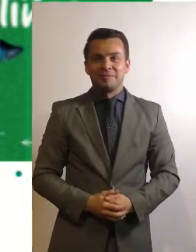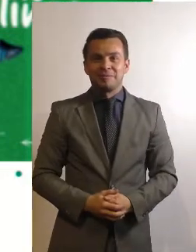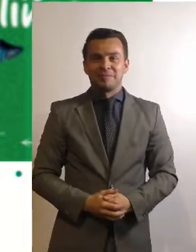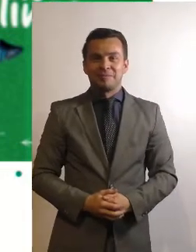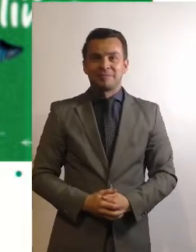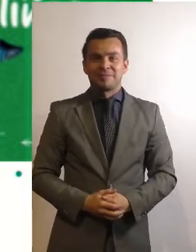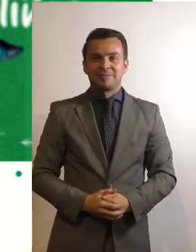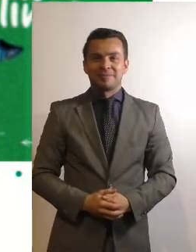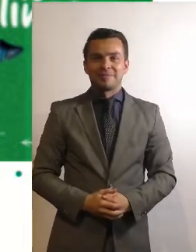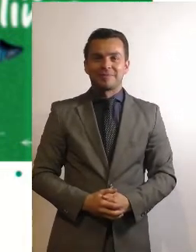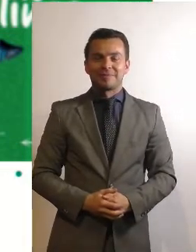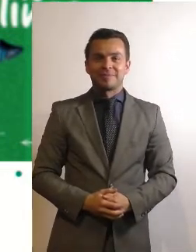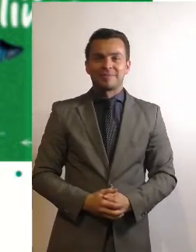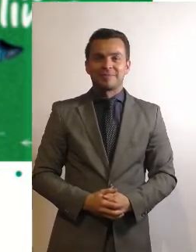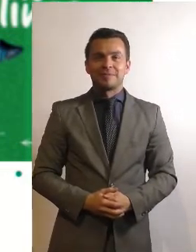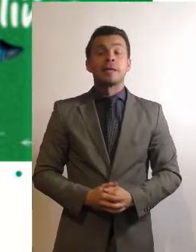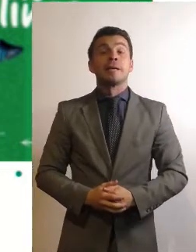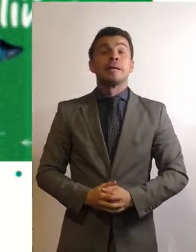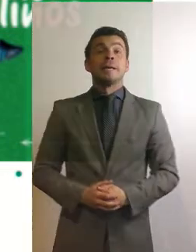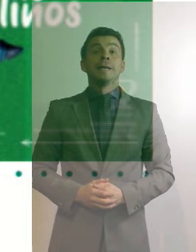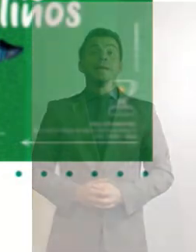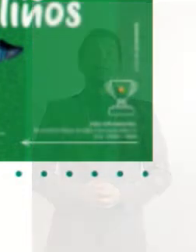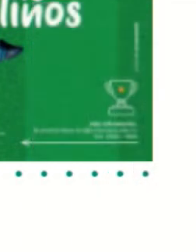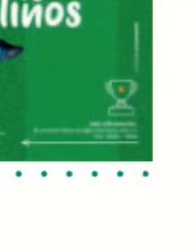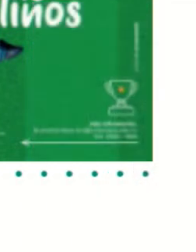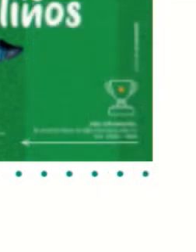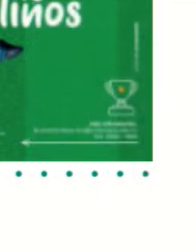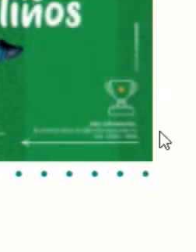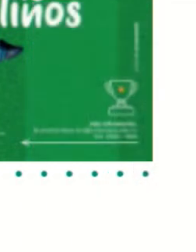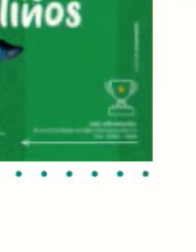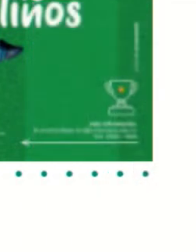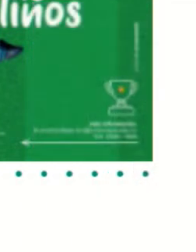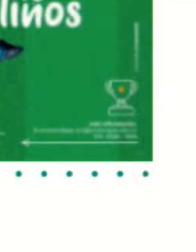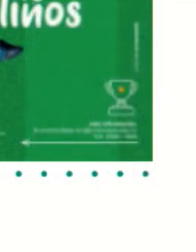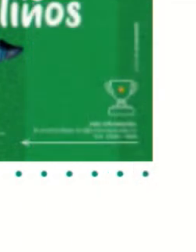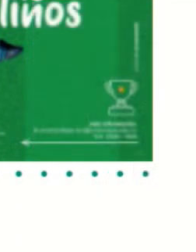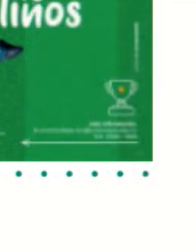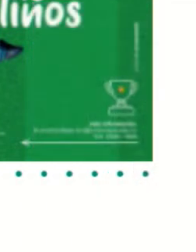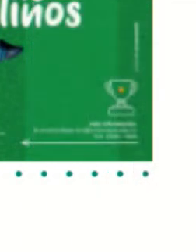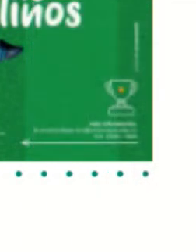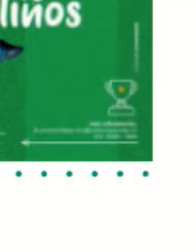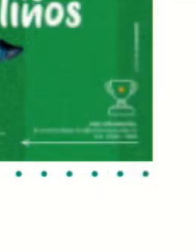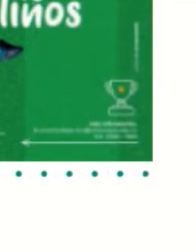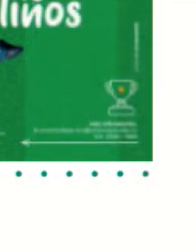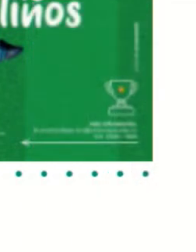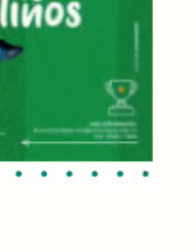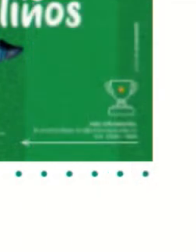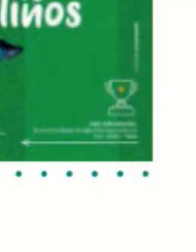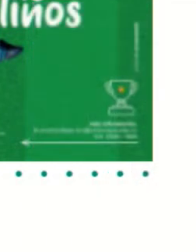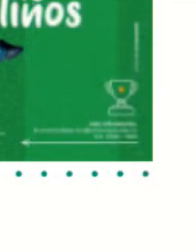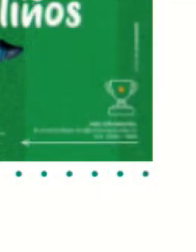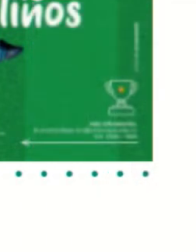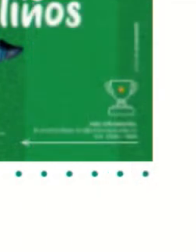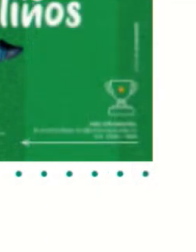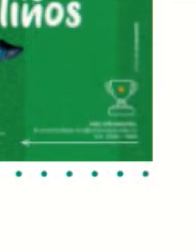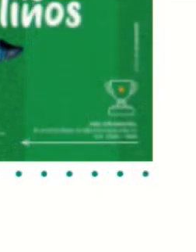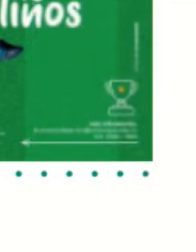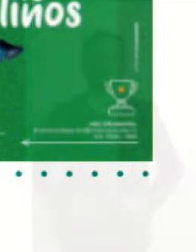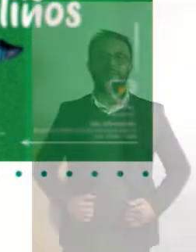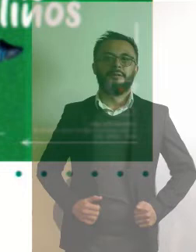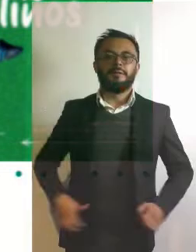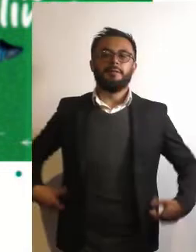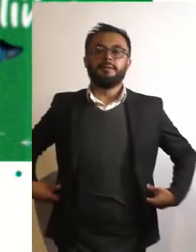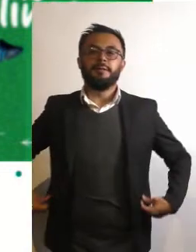Para lograr mayor participación de la comunidad, se modificaron además diferentes actividades a nivel de los planes de